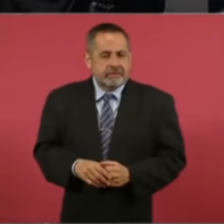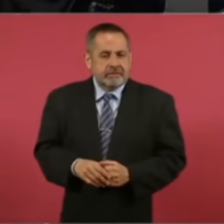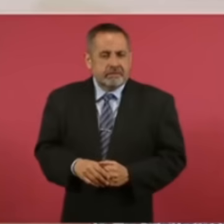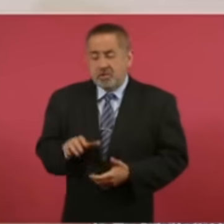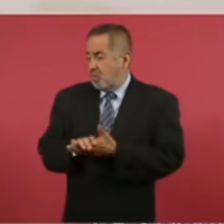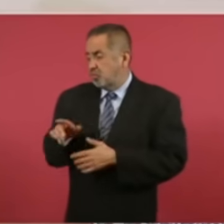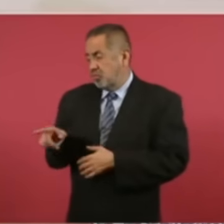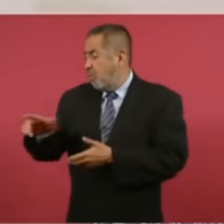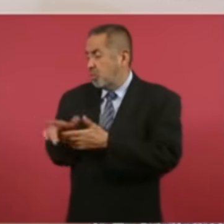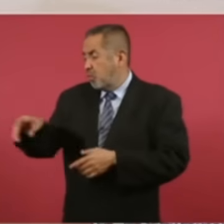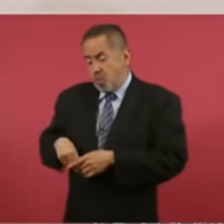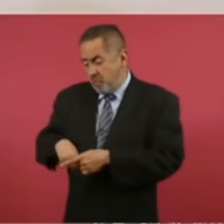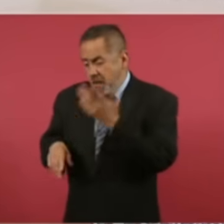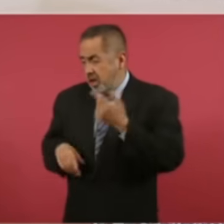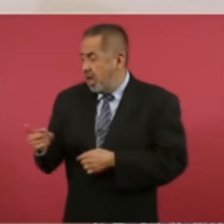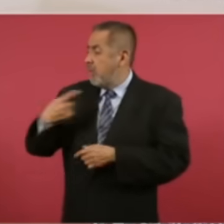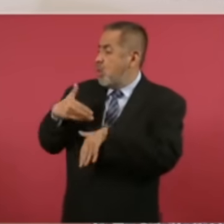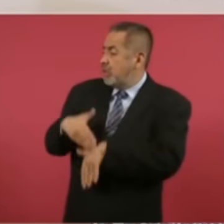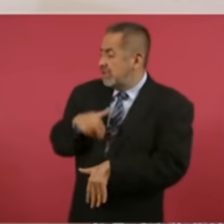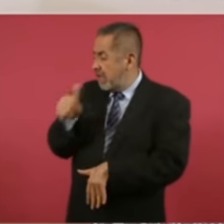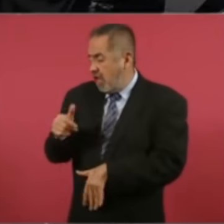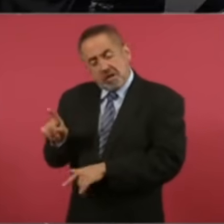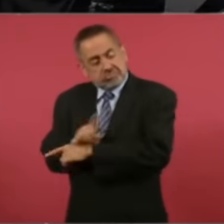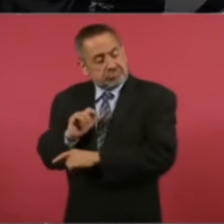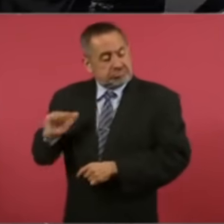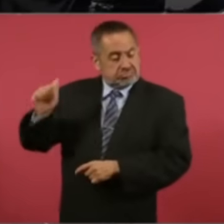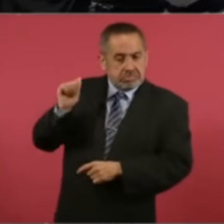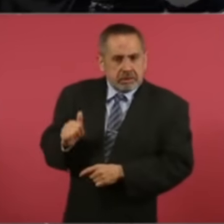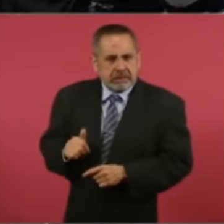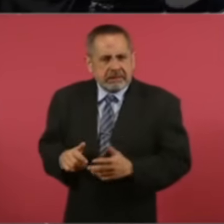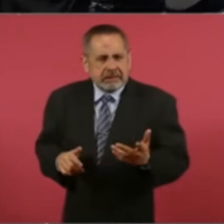tiene la culpa porque no me hizo caso.